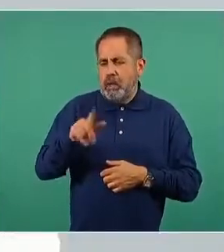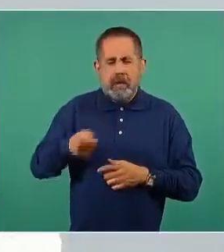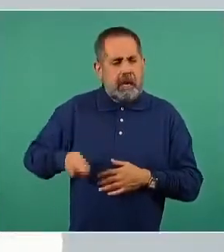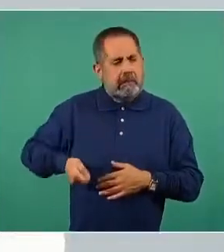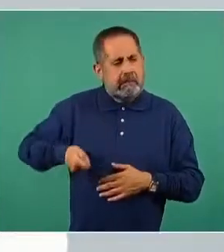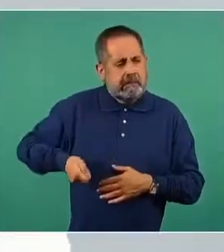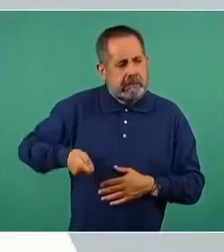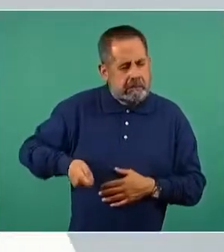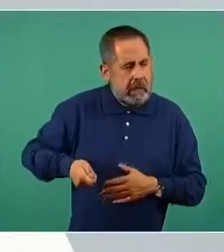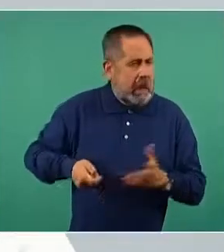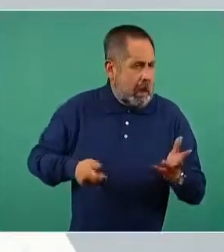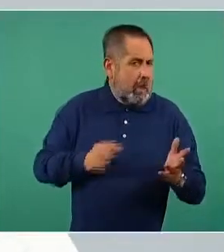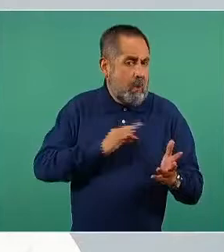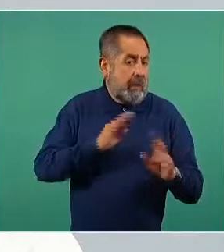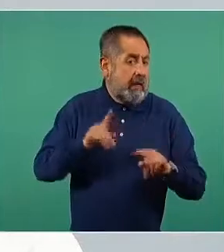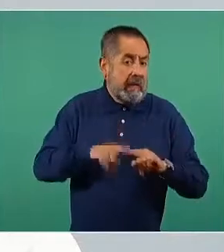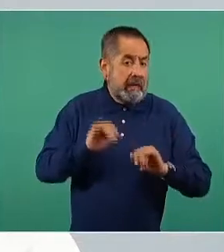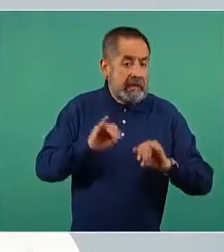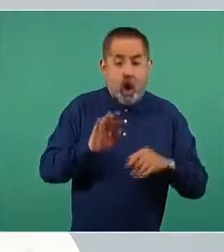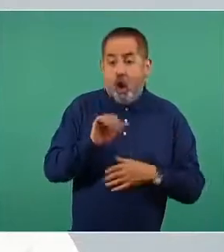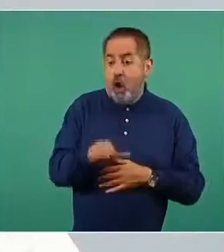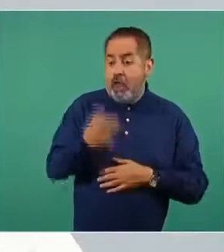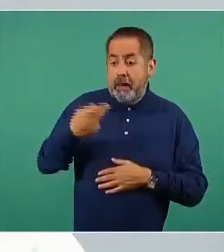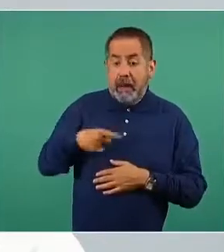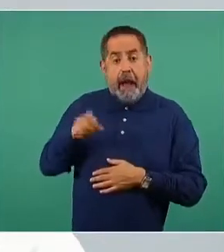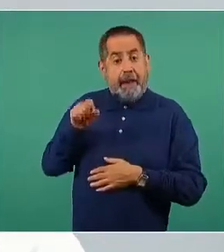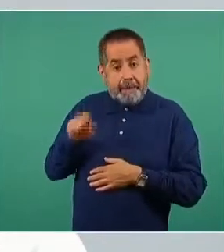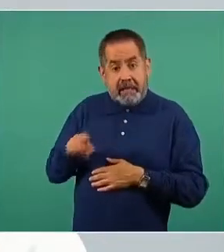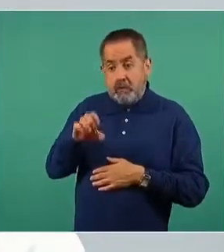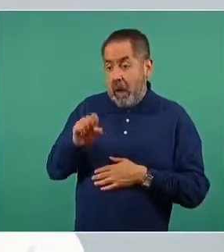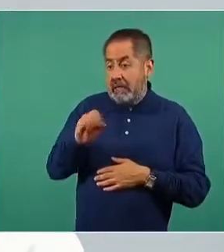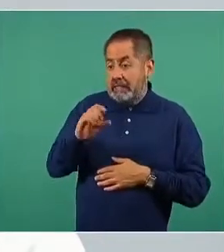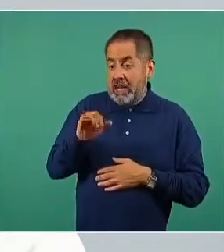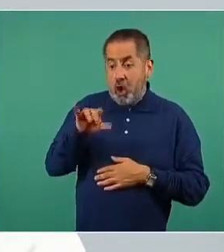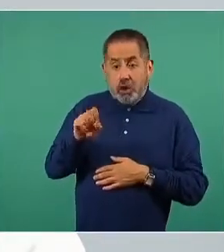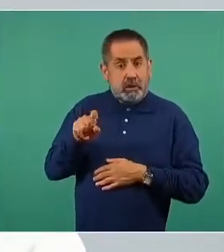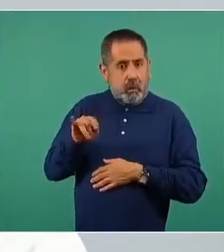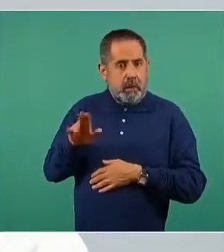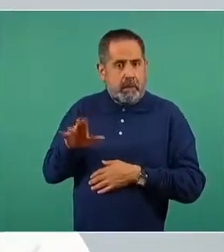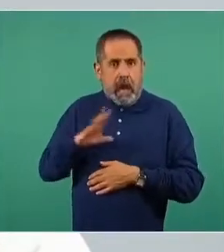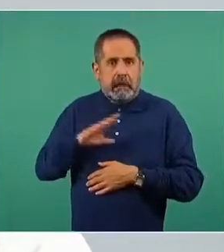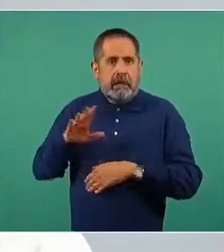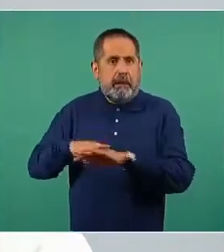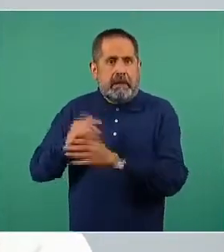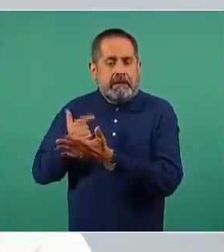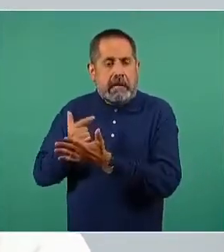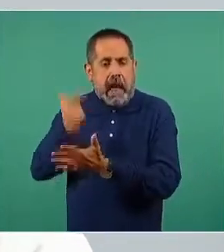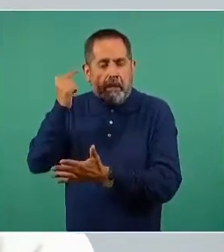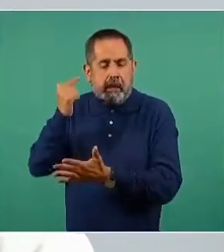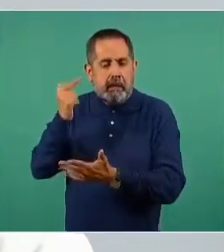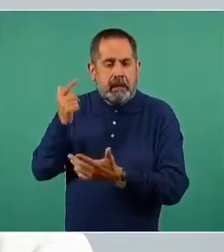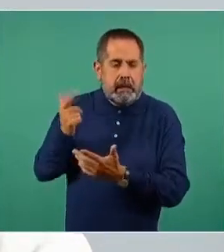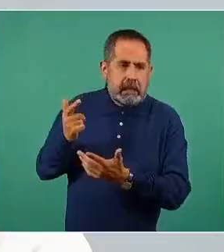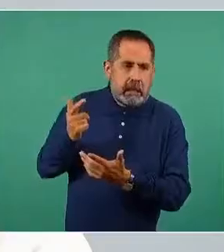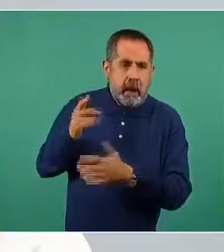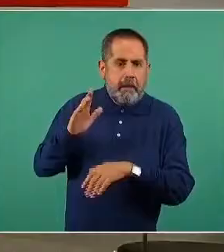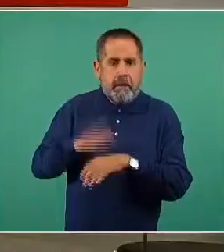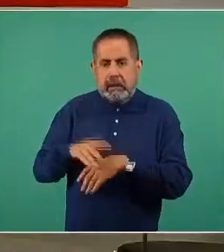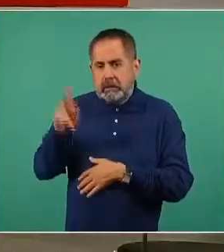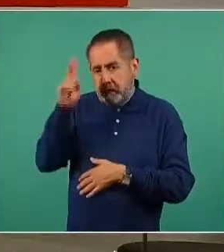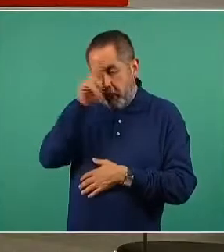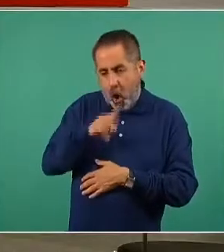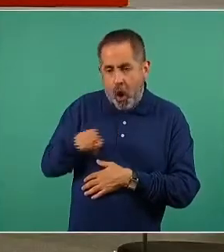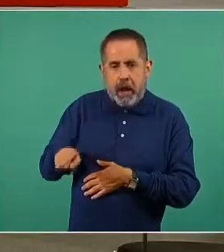otra persona que vive con la misma esclerosis múltiple, como bien lo comentas, pudiera ya tener